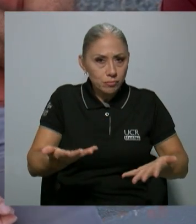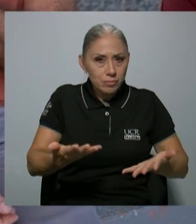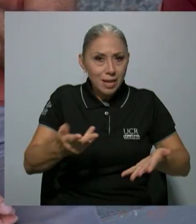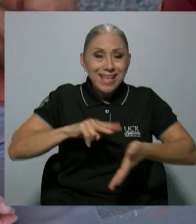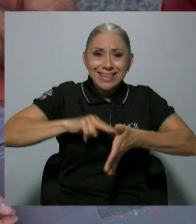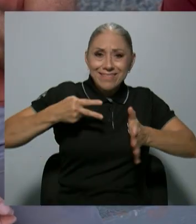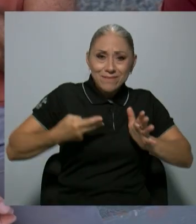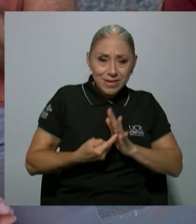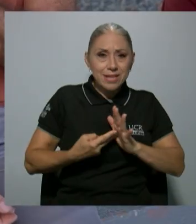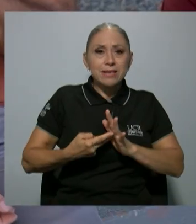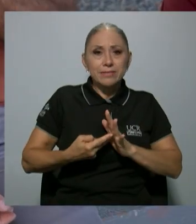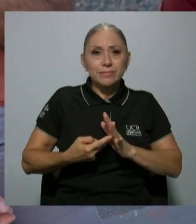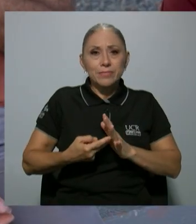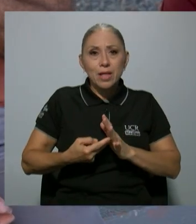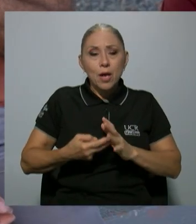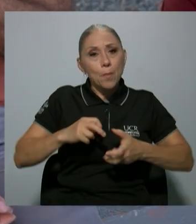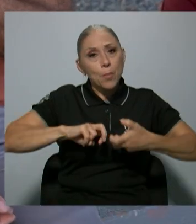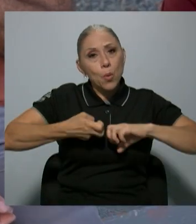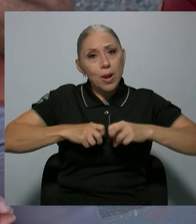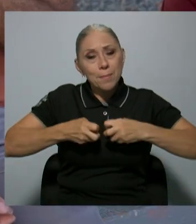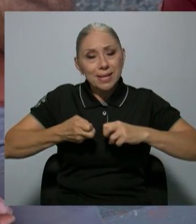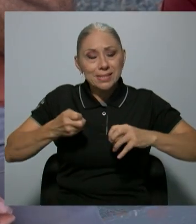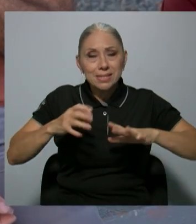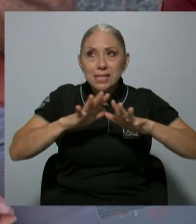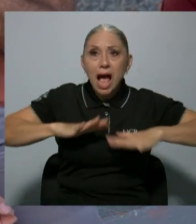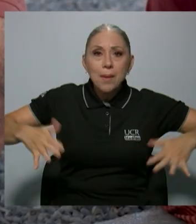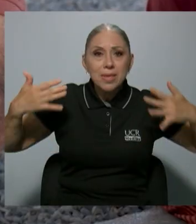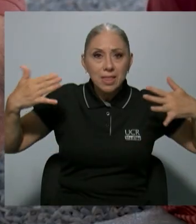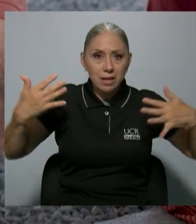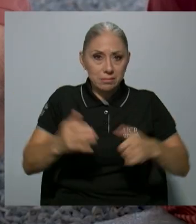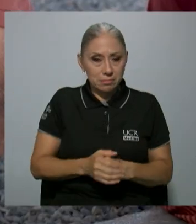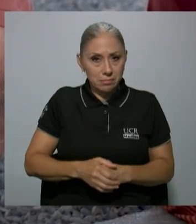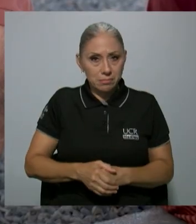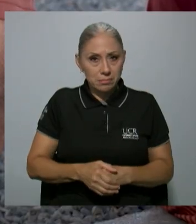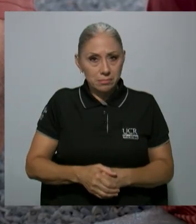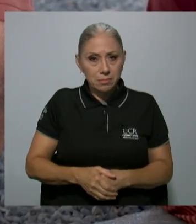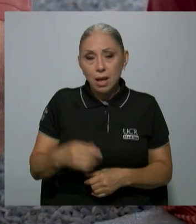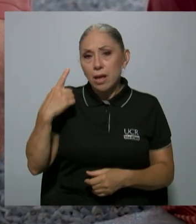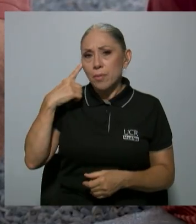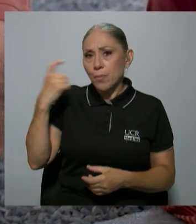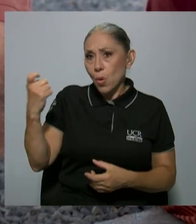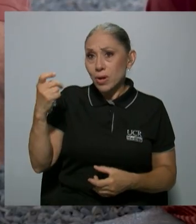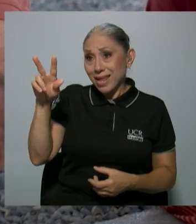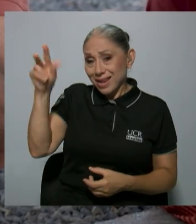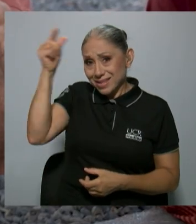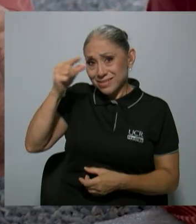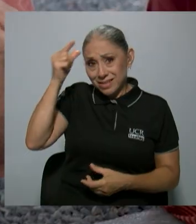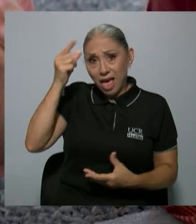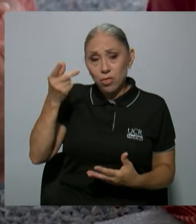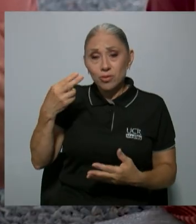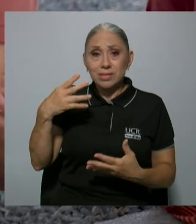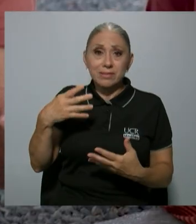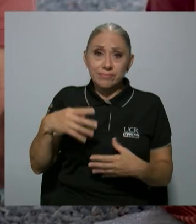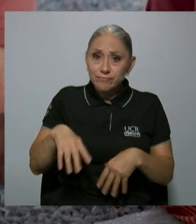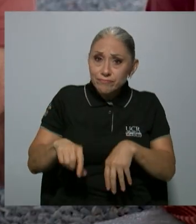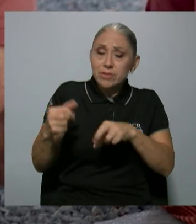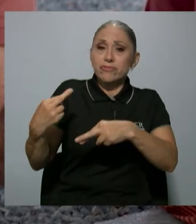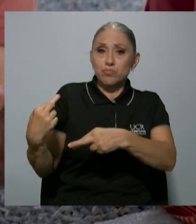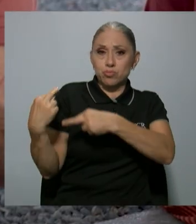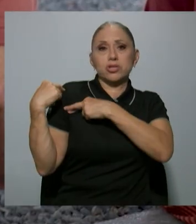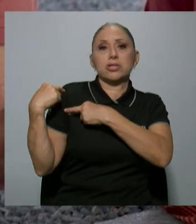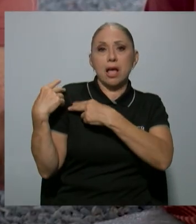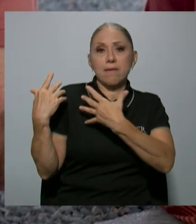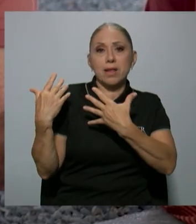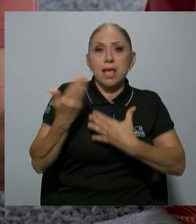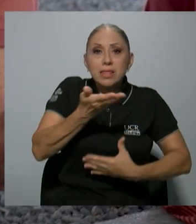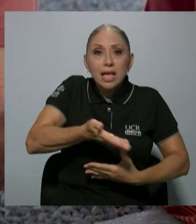implique problemas ambientales, que implique, porque el Estado al final de cuentas es el responsable de